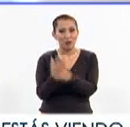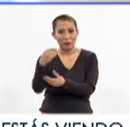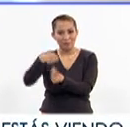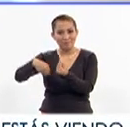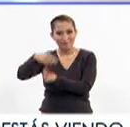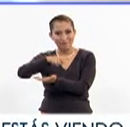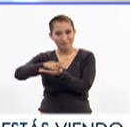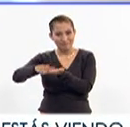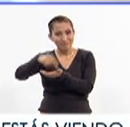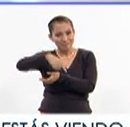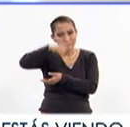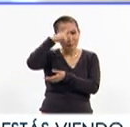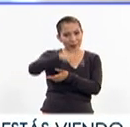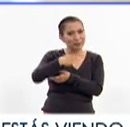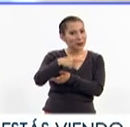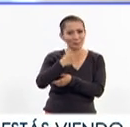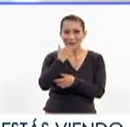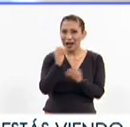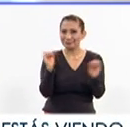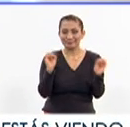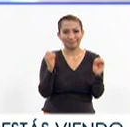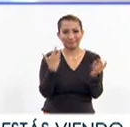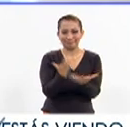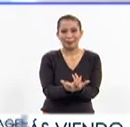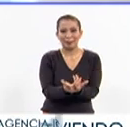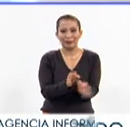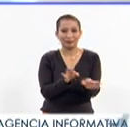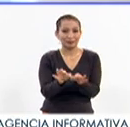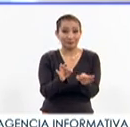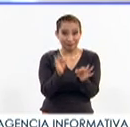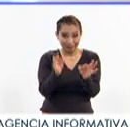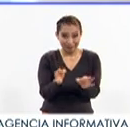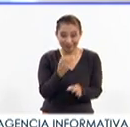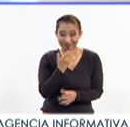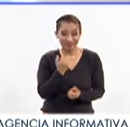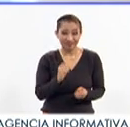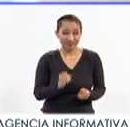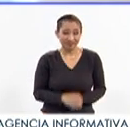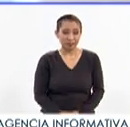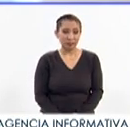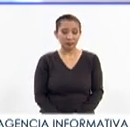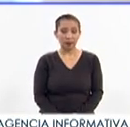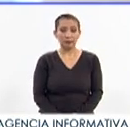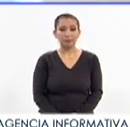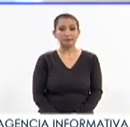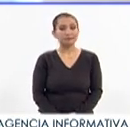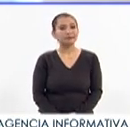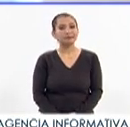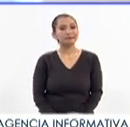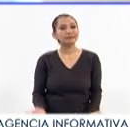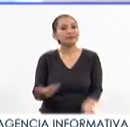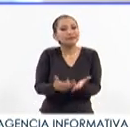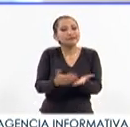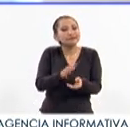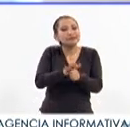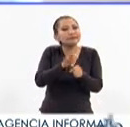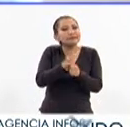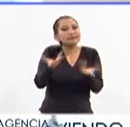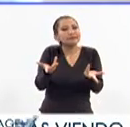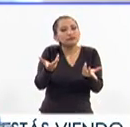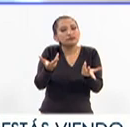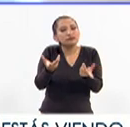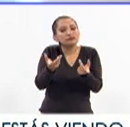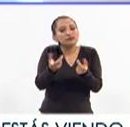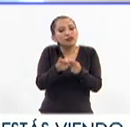país y no lo estamos haciendo tan bien como deberíamos hacerlo. ¿Qué ha hecho falta? ¿Qué ha hecho falta?